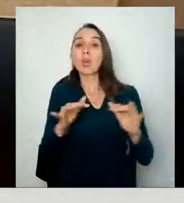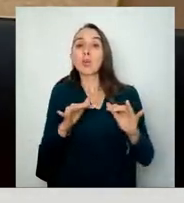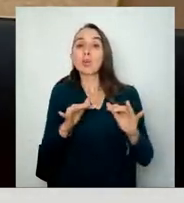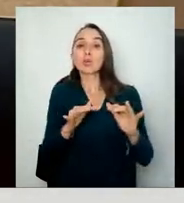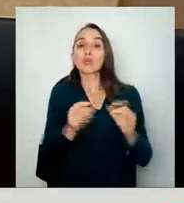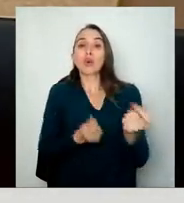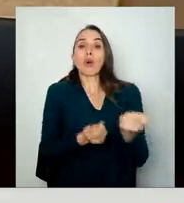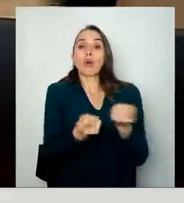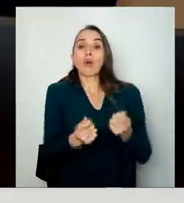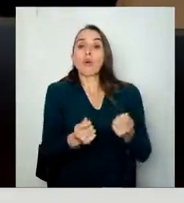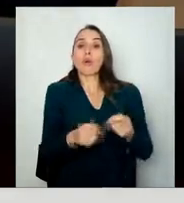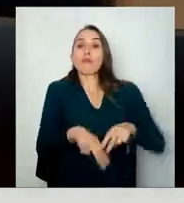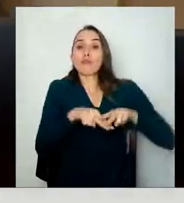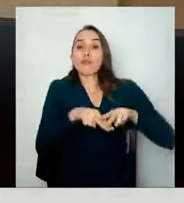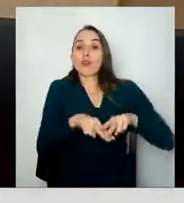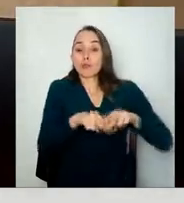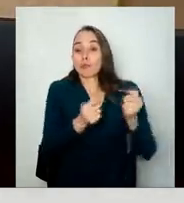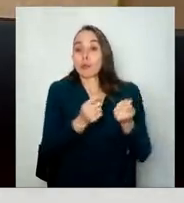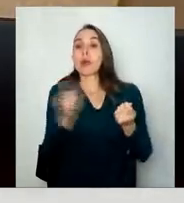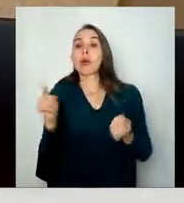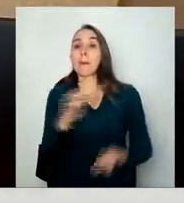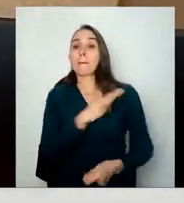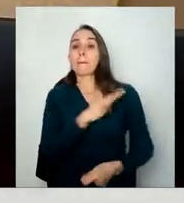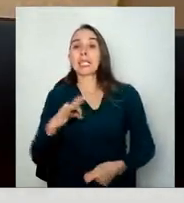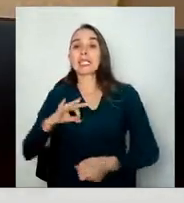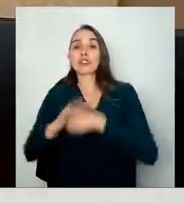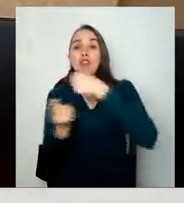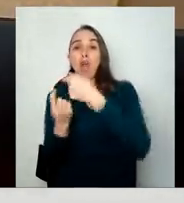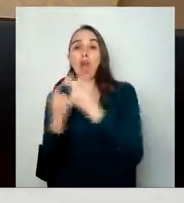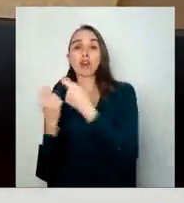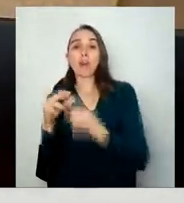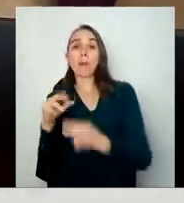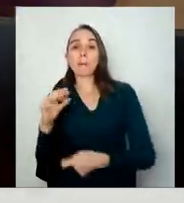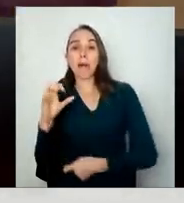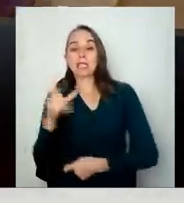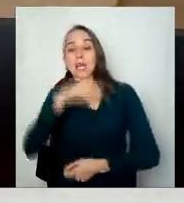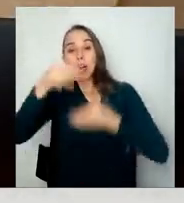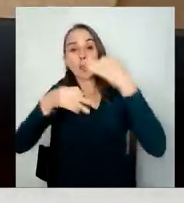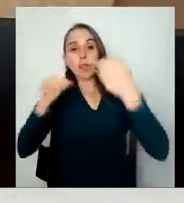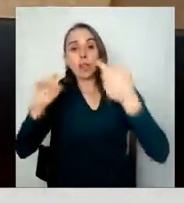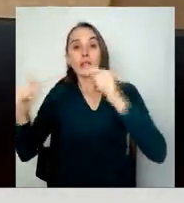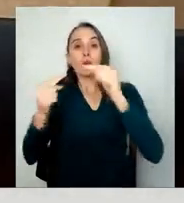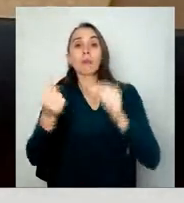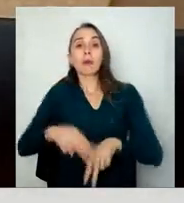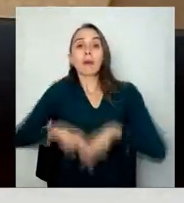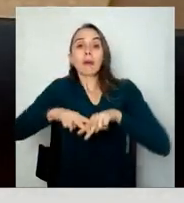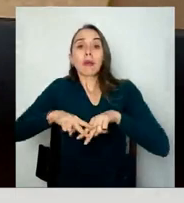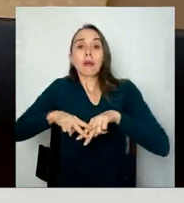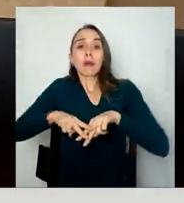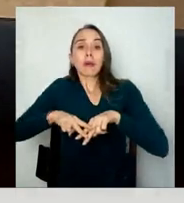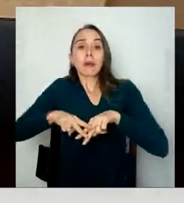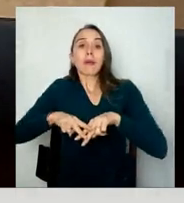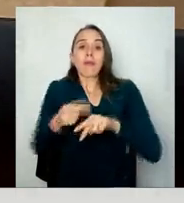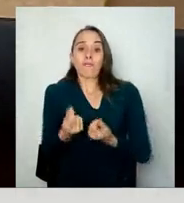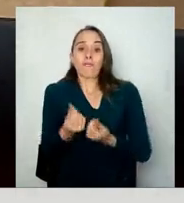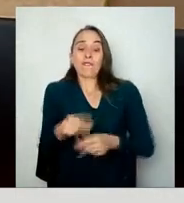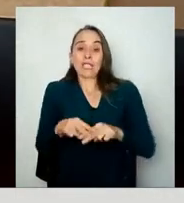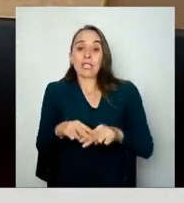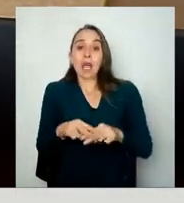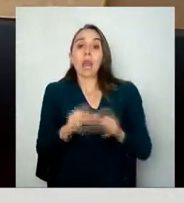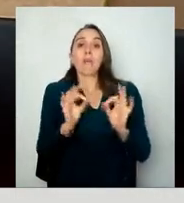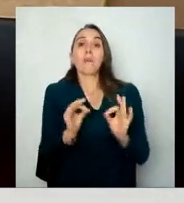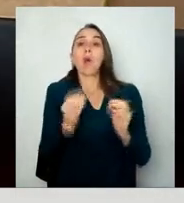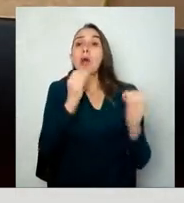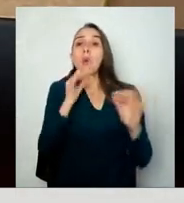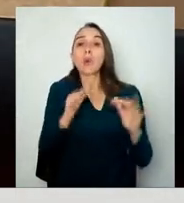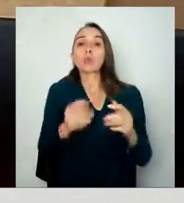el ministro Marcelo ha dicho una y otra vez a propósito también de la discusión pública que hay en materia fiscal el gasto público la eficiencia